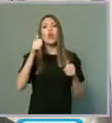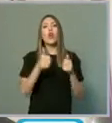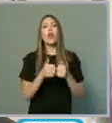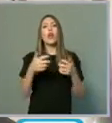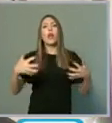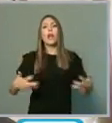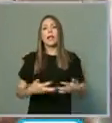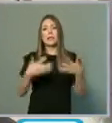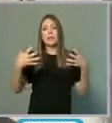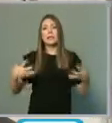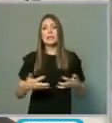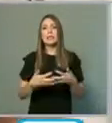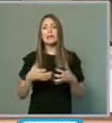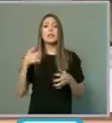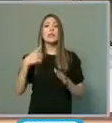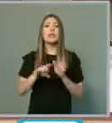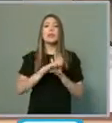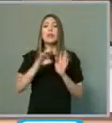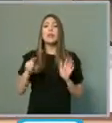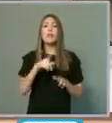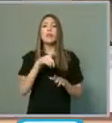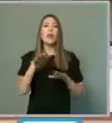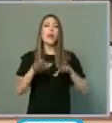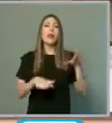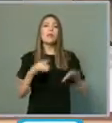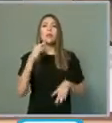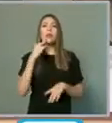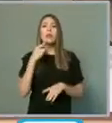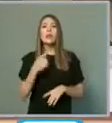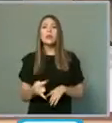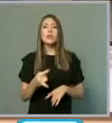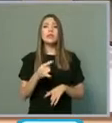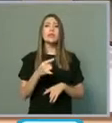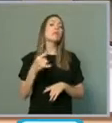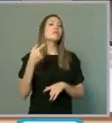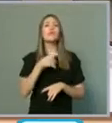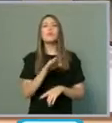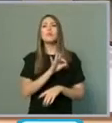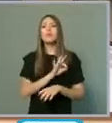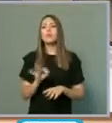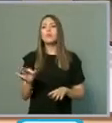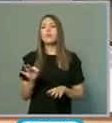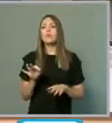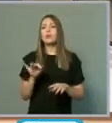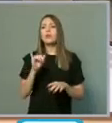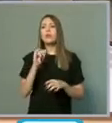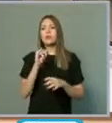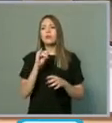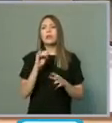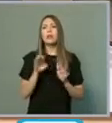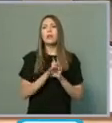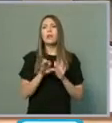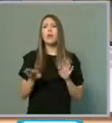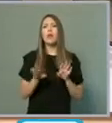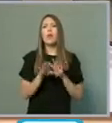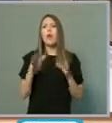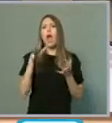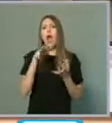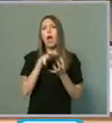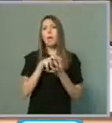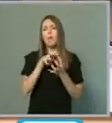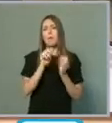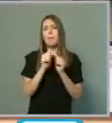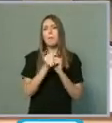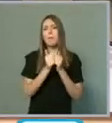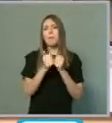ensalada, pero por ejemplo, si nosotros de repente se nos antoja para acompañar a nuestros seres queridos, podemos a lo mejor sí hacer una especie como de hamburguesa, nuestro